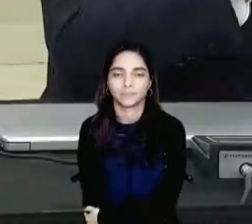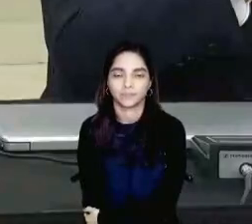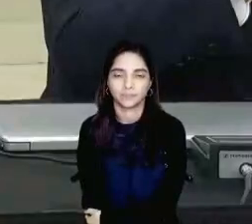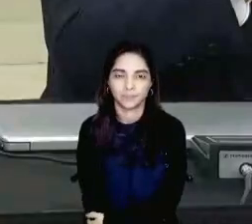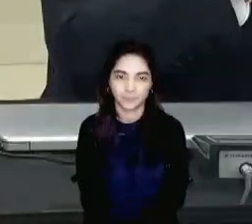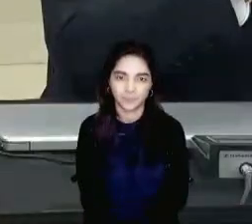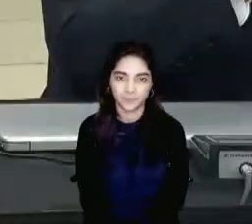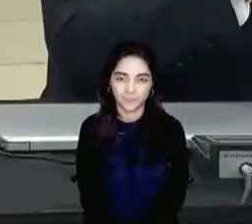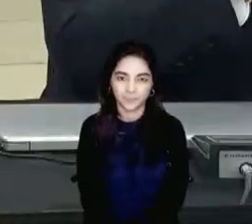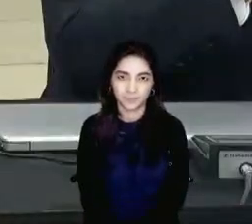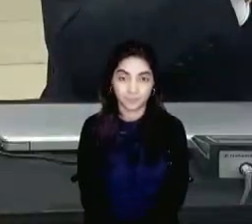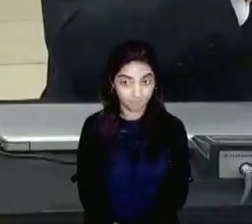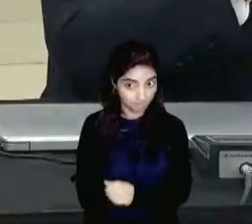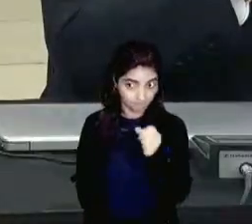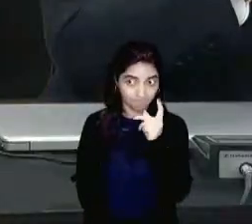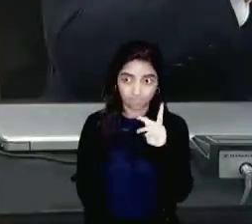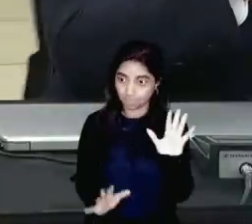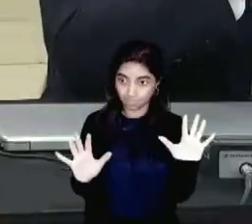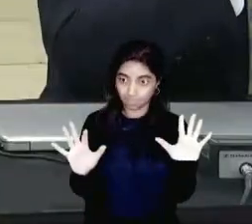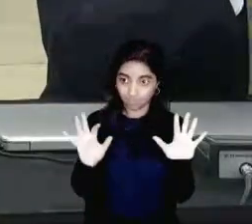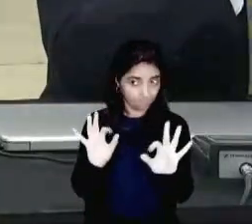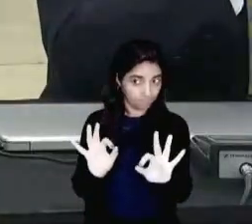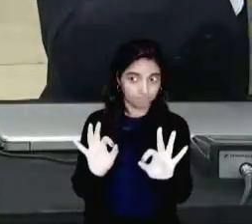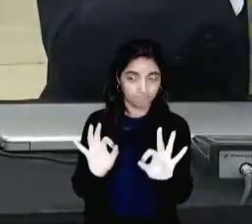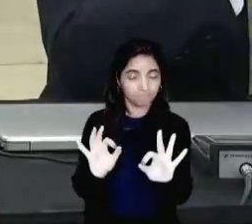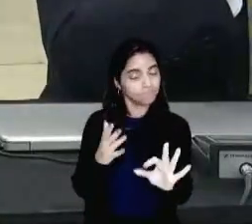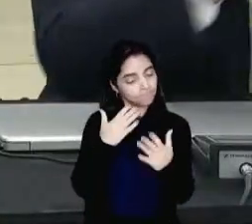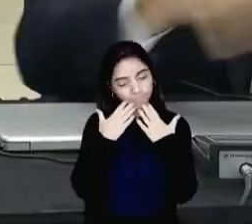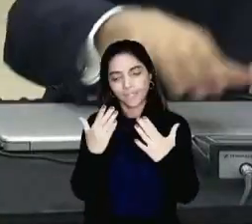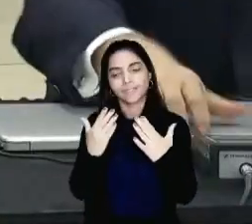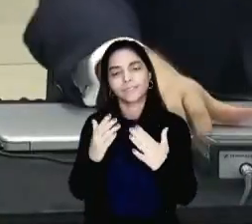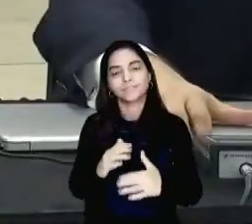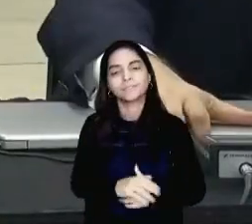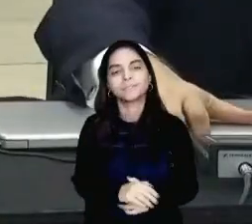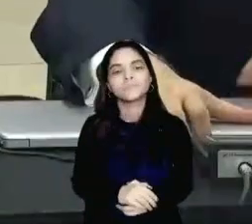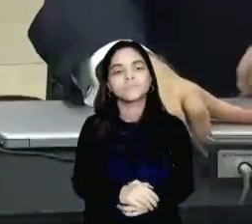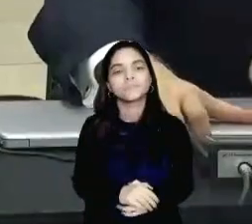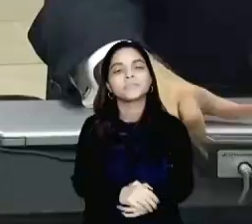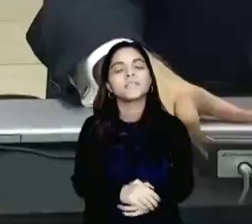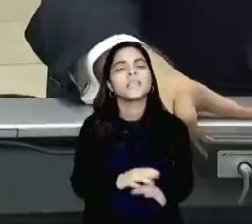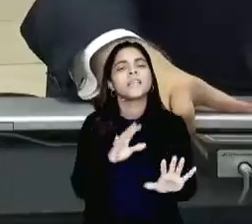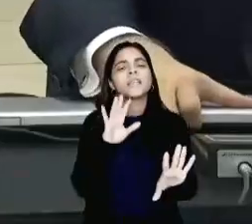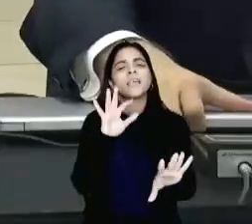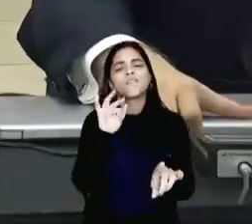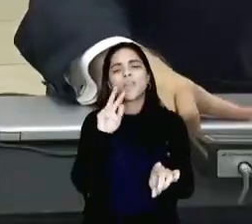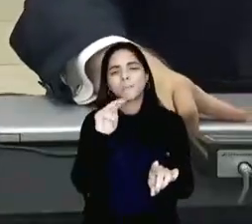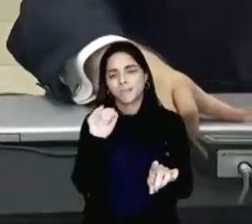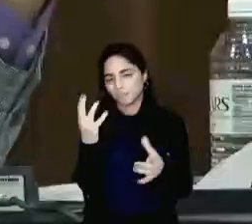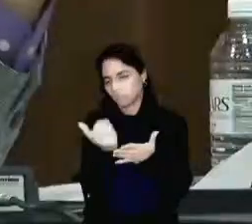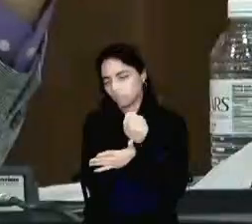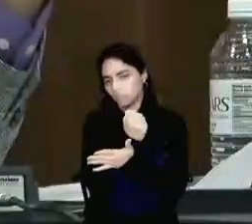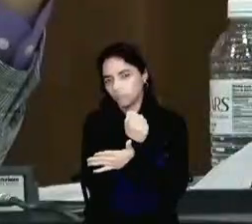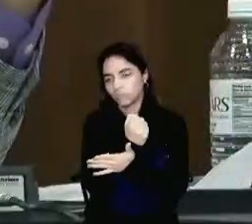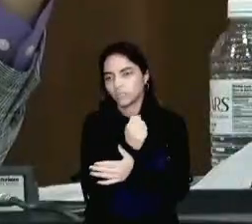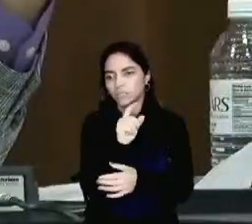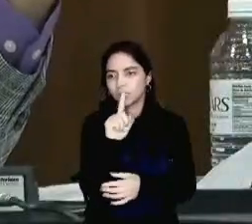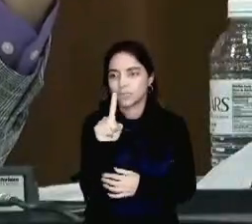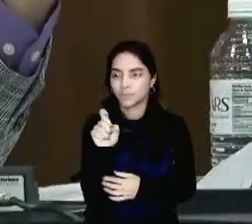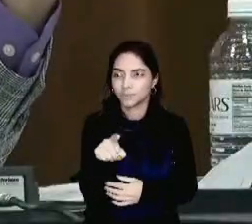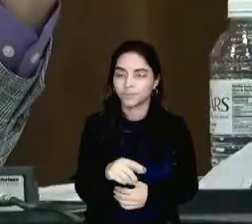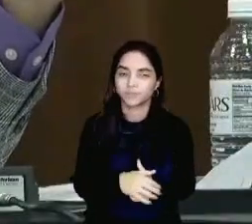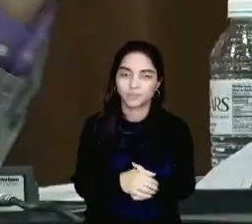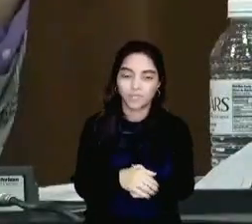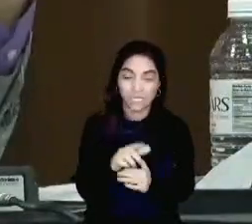debidamente bien sí Okay pues gracias ferm aprovechar para